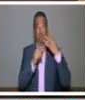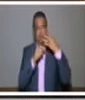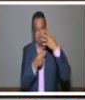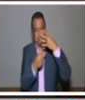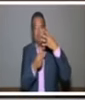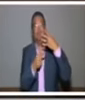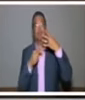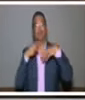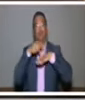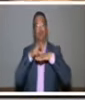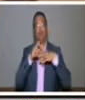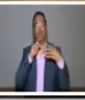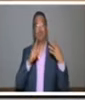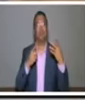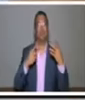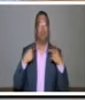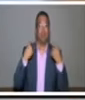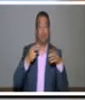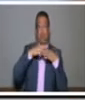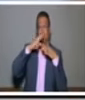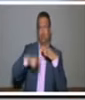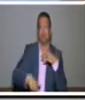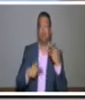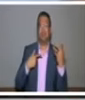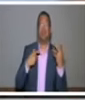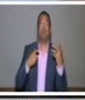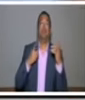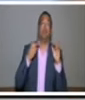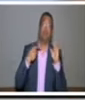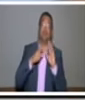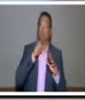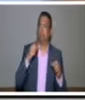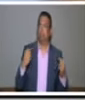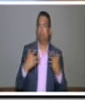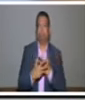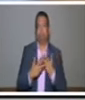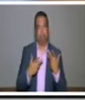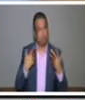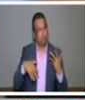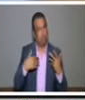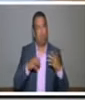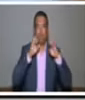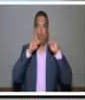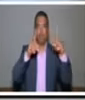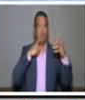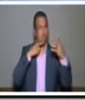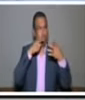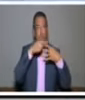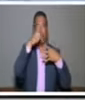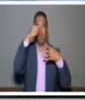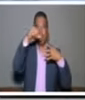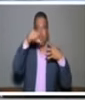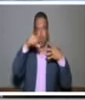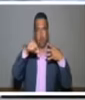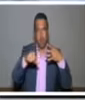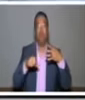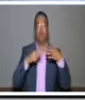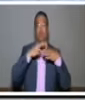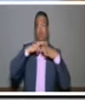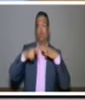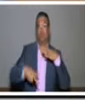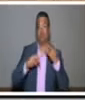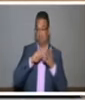aterradores. A mí me aterran más los resultados de educación que los de cualquier otra variable del país. Y les digo por qué. Porque en 7, 10 años nuestros estudiantes no van a